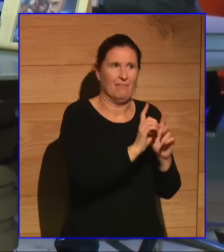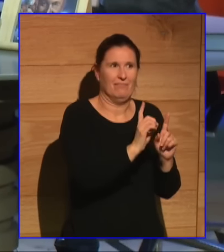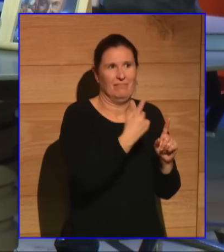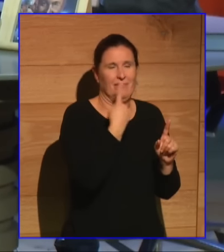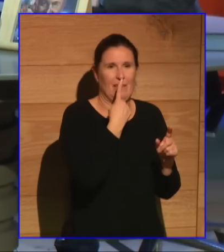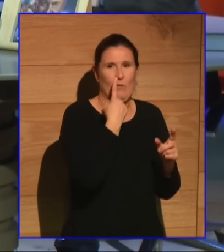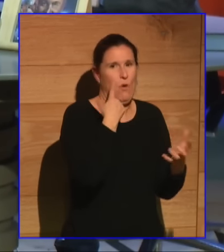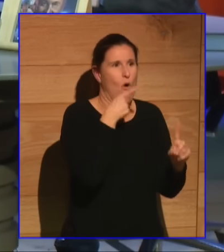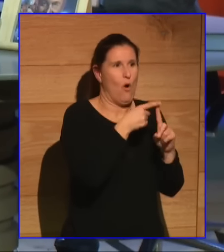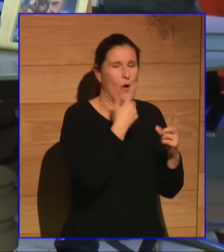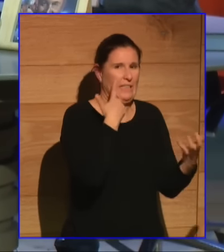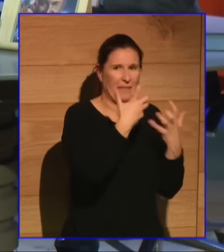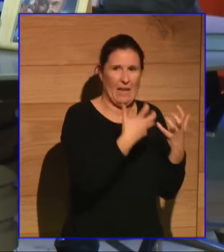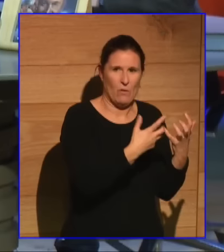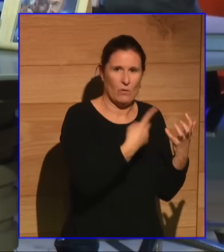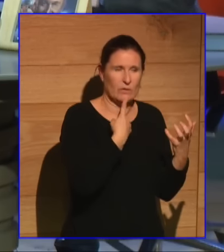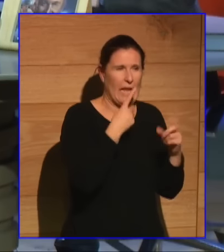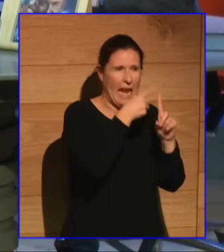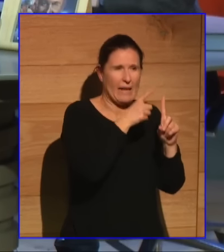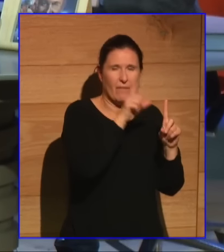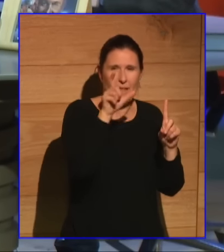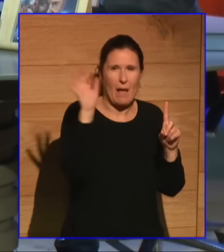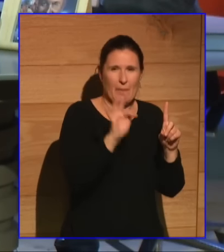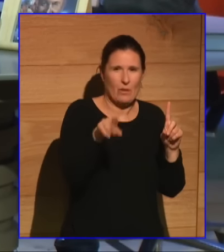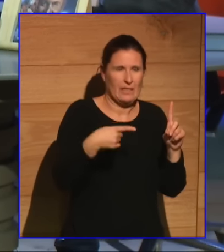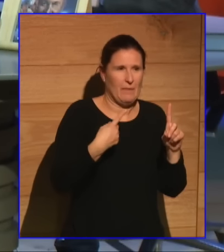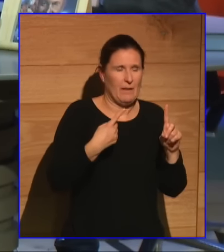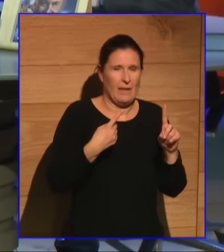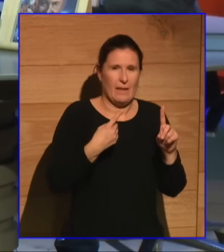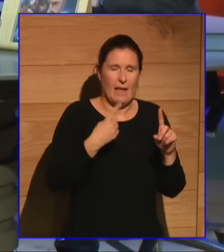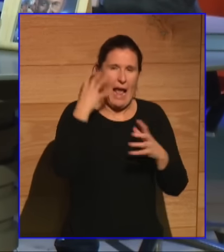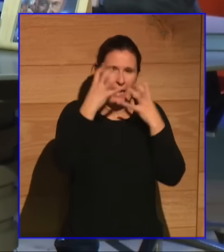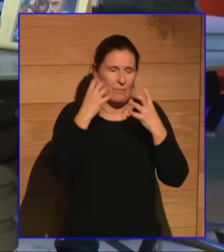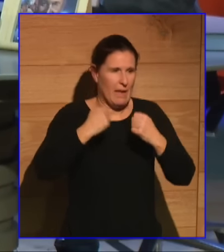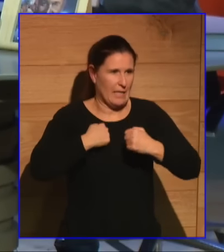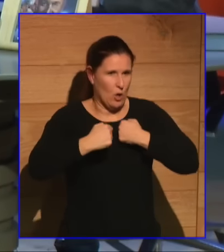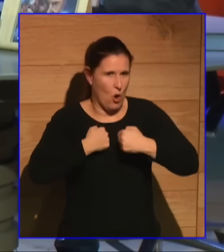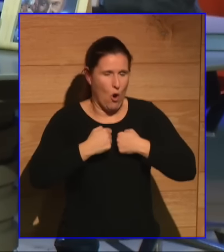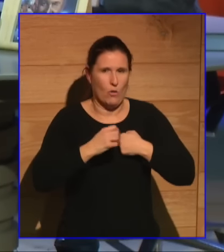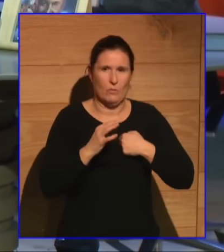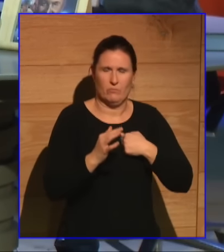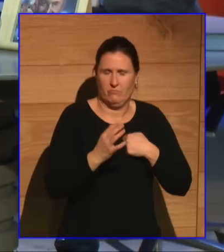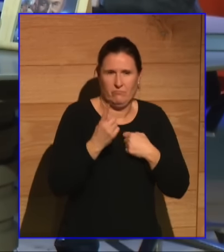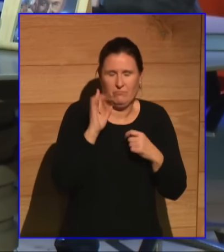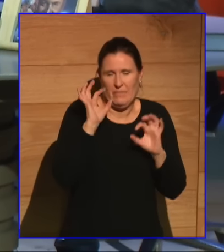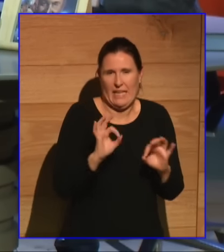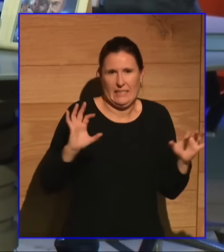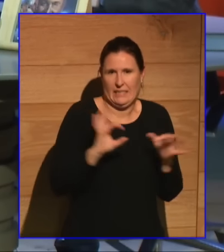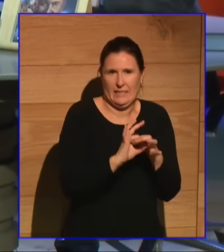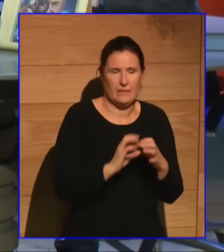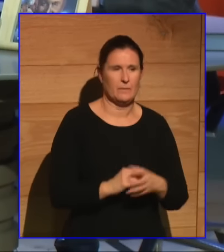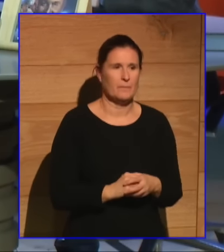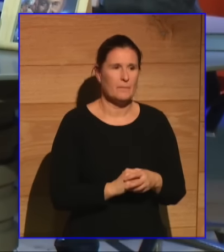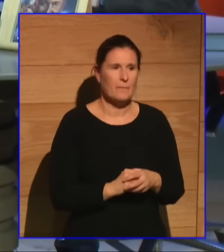sea, la referencia a King Kong es hiper obvia, ¿no? Yo creo que incluso más que la de Conan Doyle, ¿no? Tenéis razón en que es